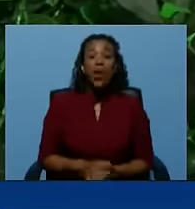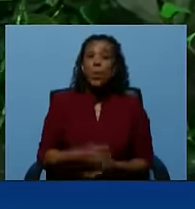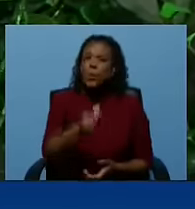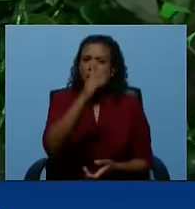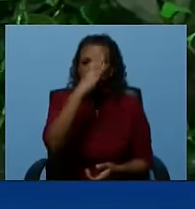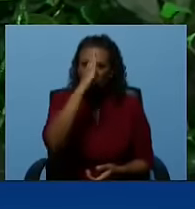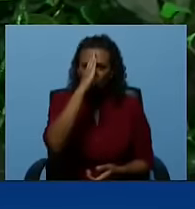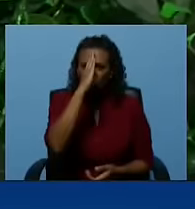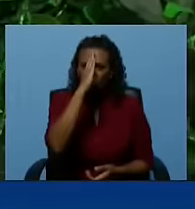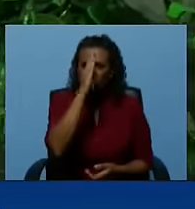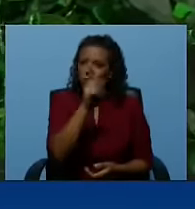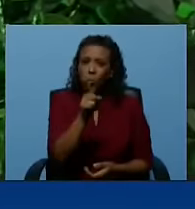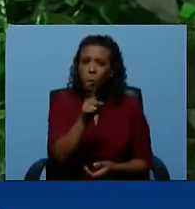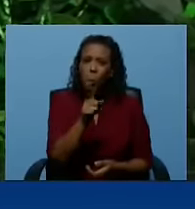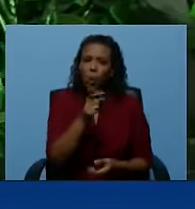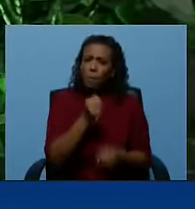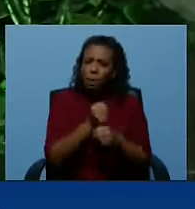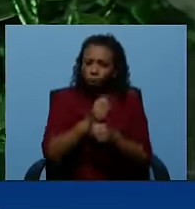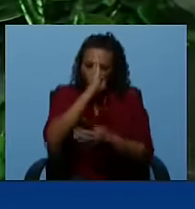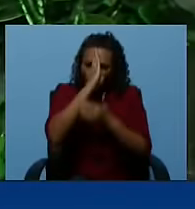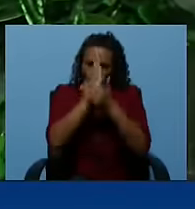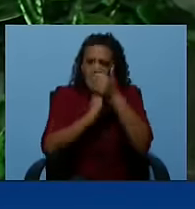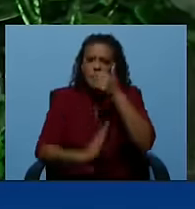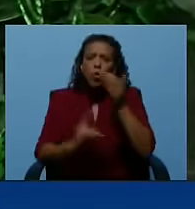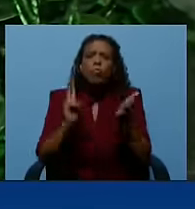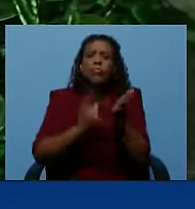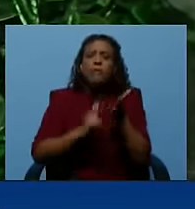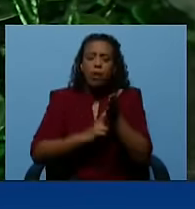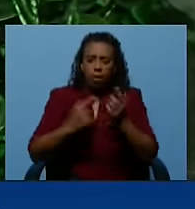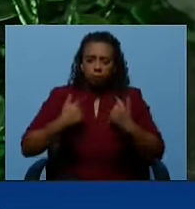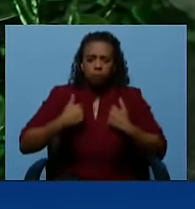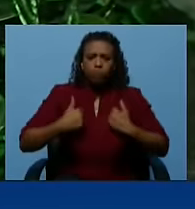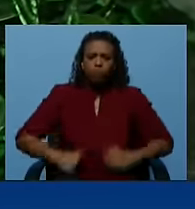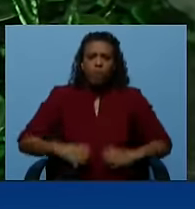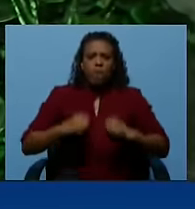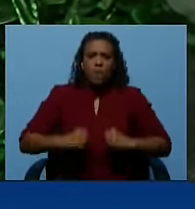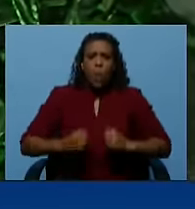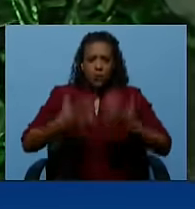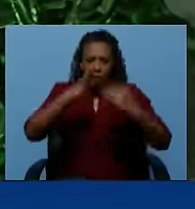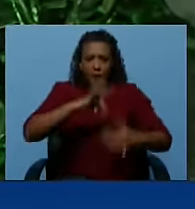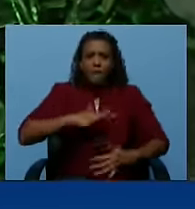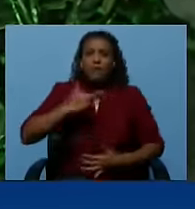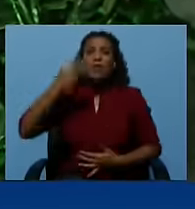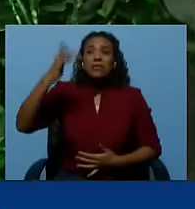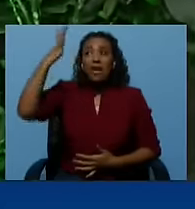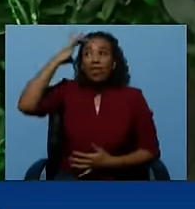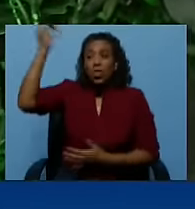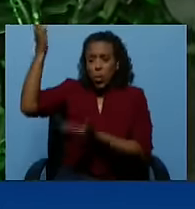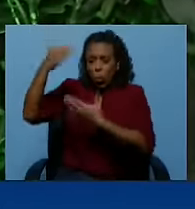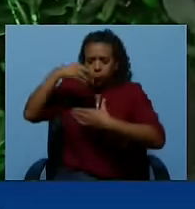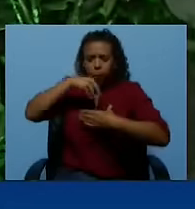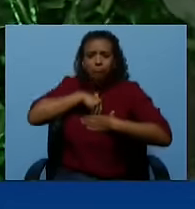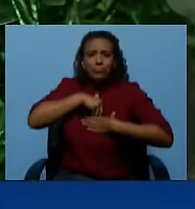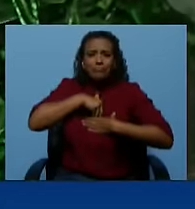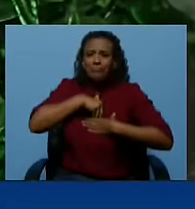con honestidad y llenarse de la fuerza espiritual de Dios